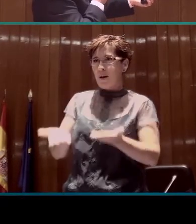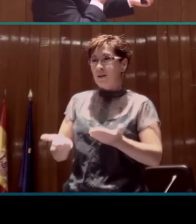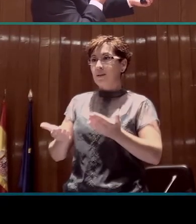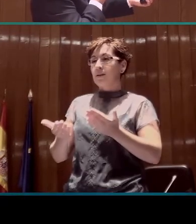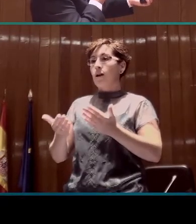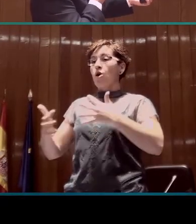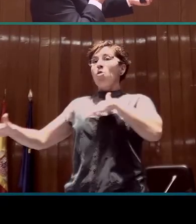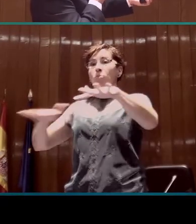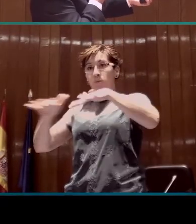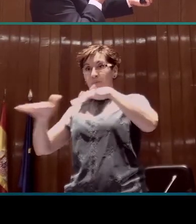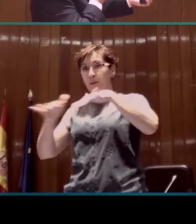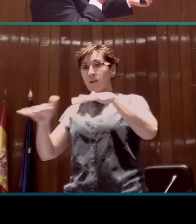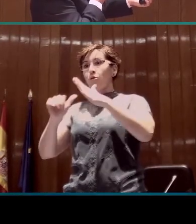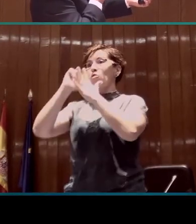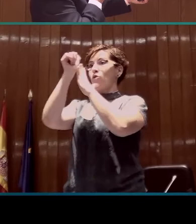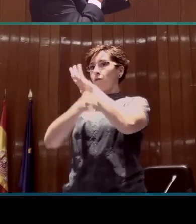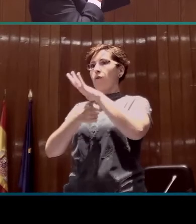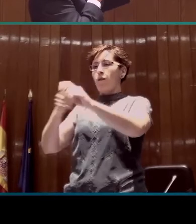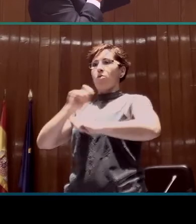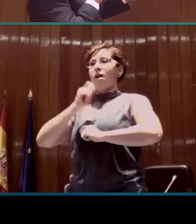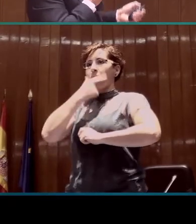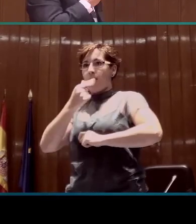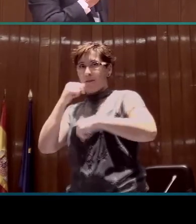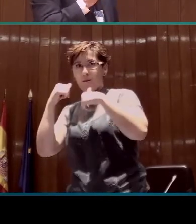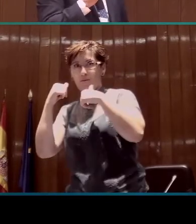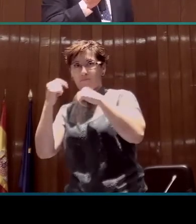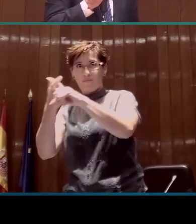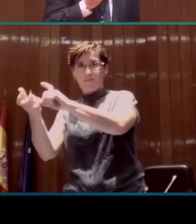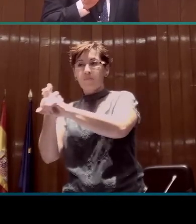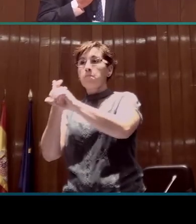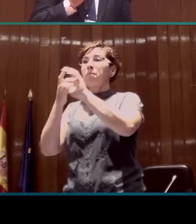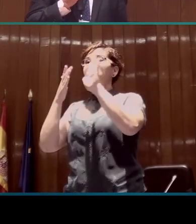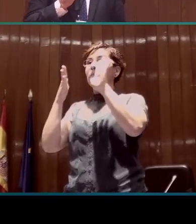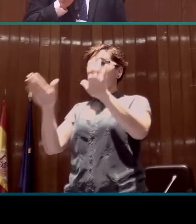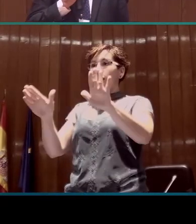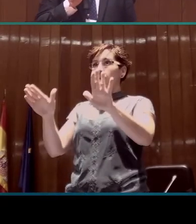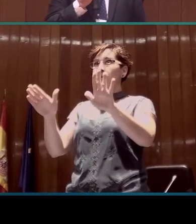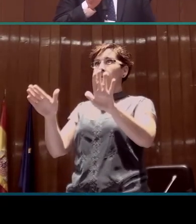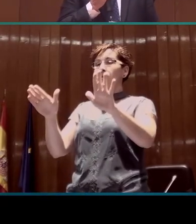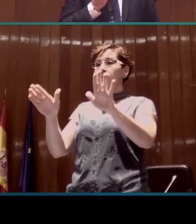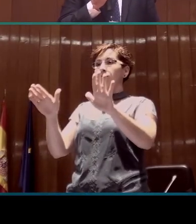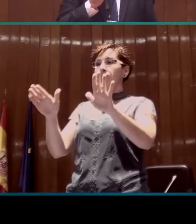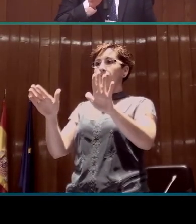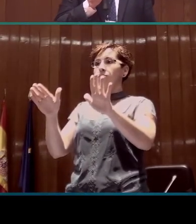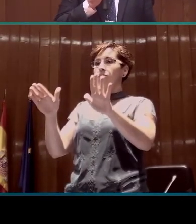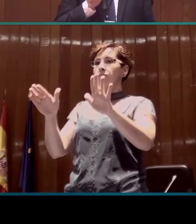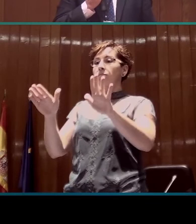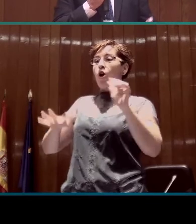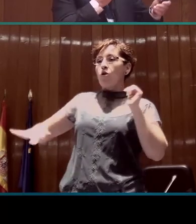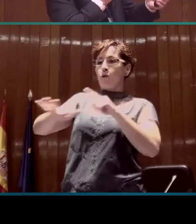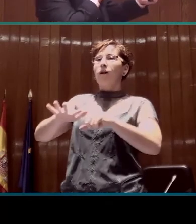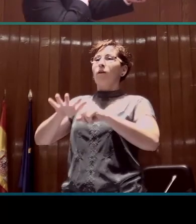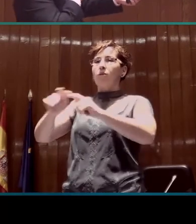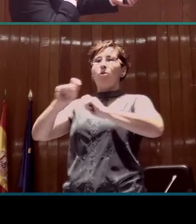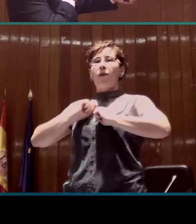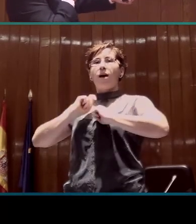la facilitación de la configuración de la mano y, sin embargo, lo que sí ocurre es un efecto inhibitorio de la localización.